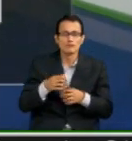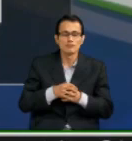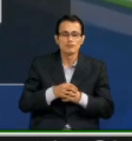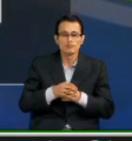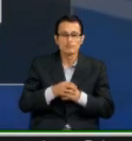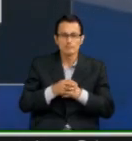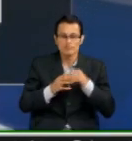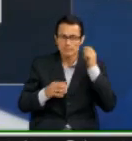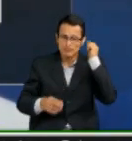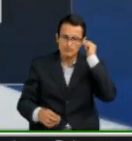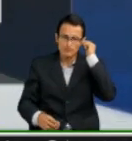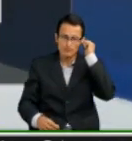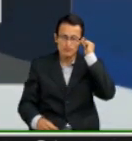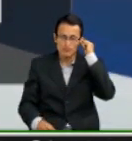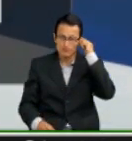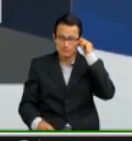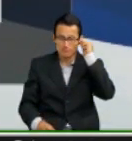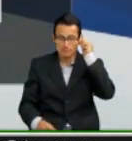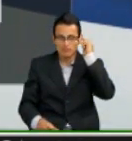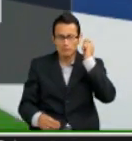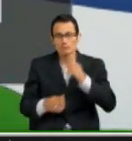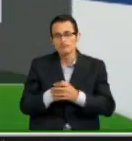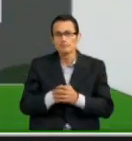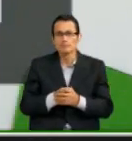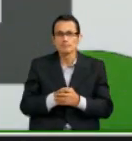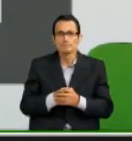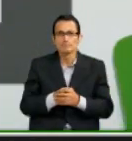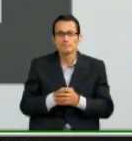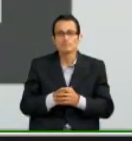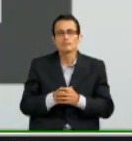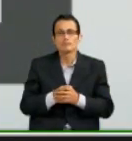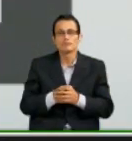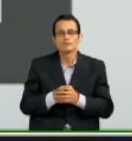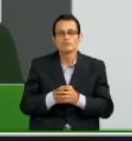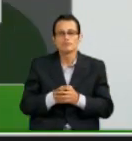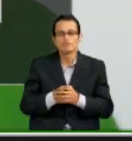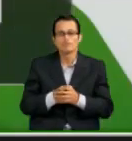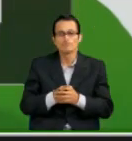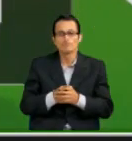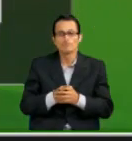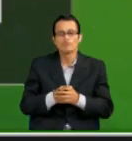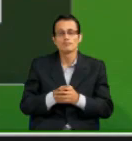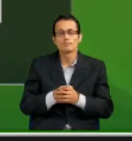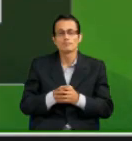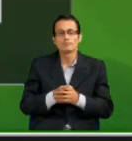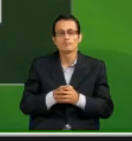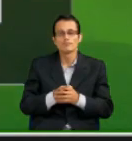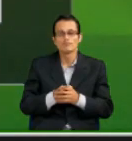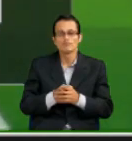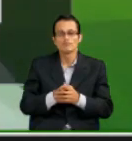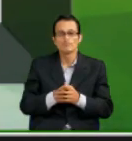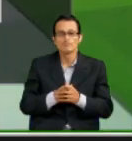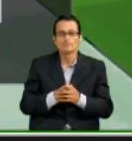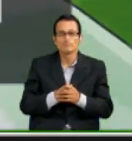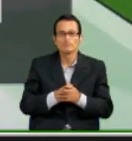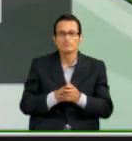que me encuentro ahorita en urgencias, porque yo también hace un mes tuve un bebé.